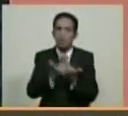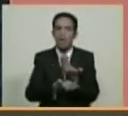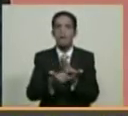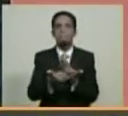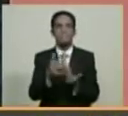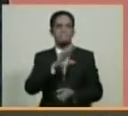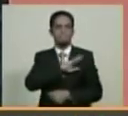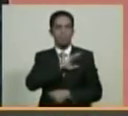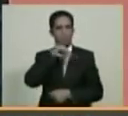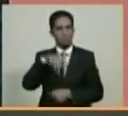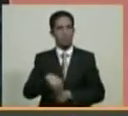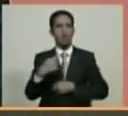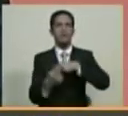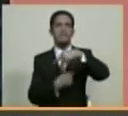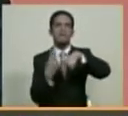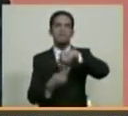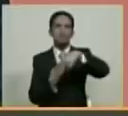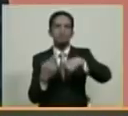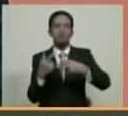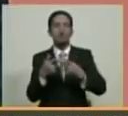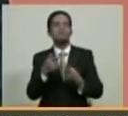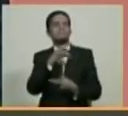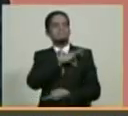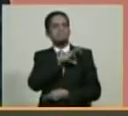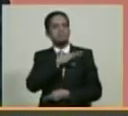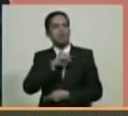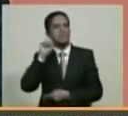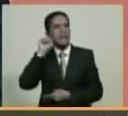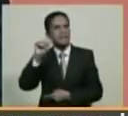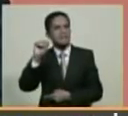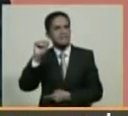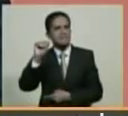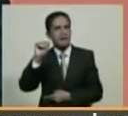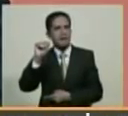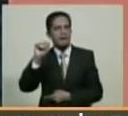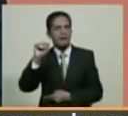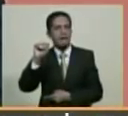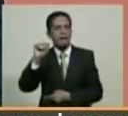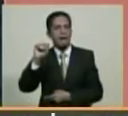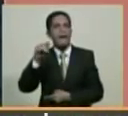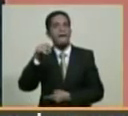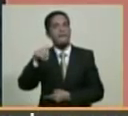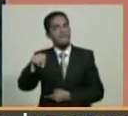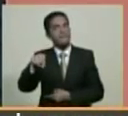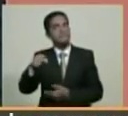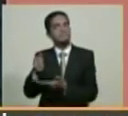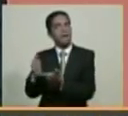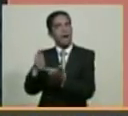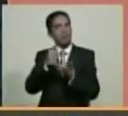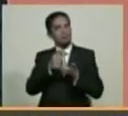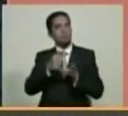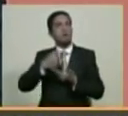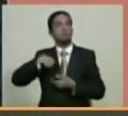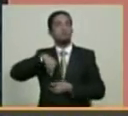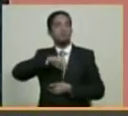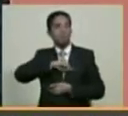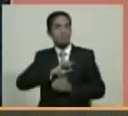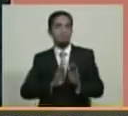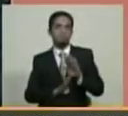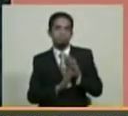revolucionario, profundamente socialista y que nos va a llevar a una nueva situación económica